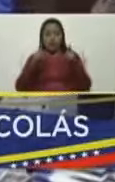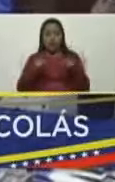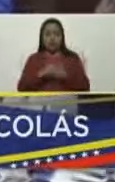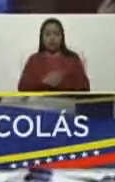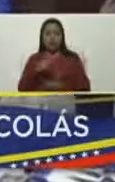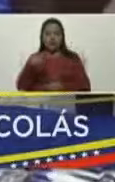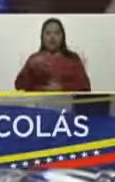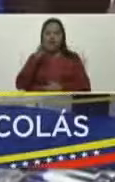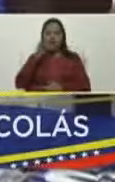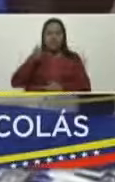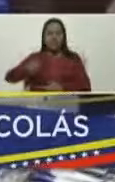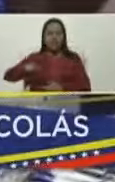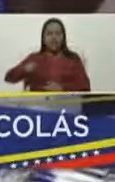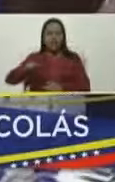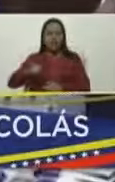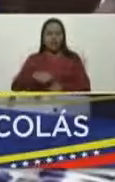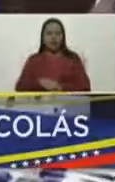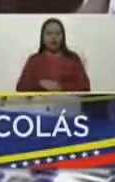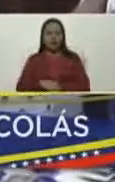es de Charallave.